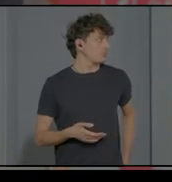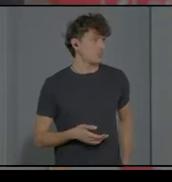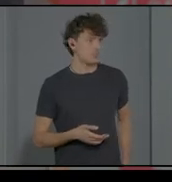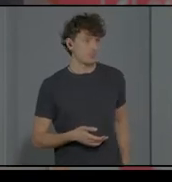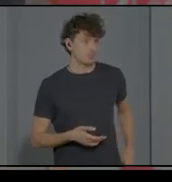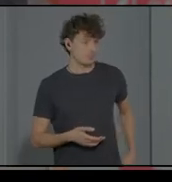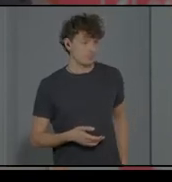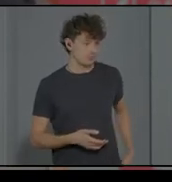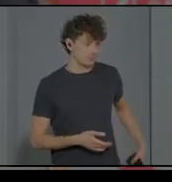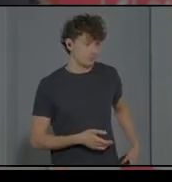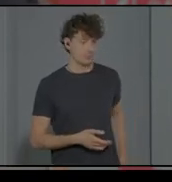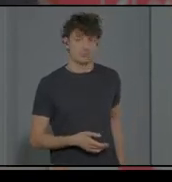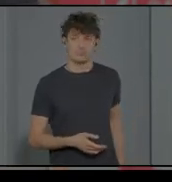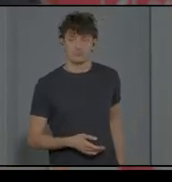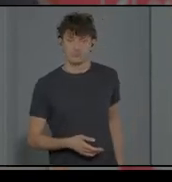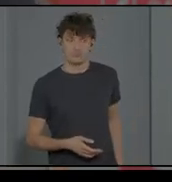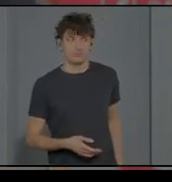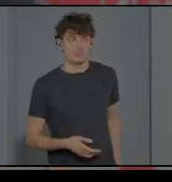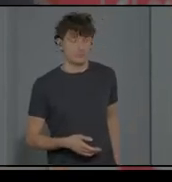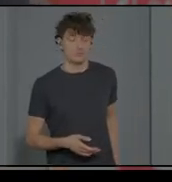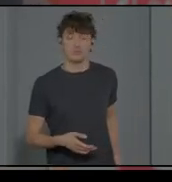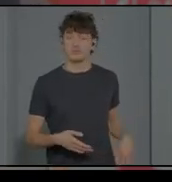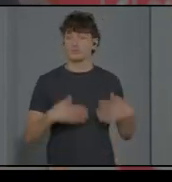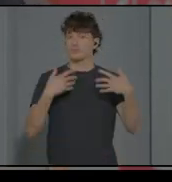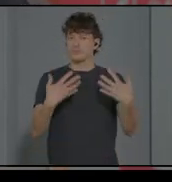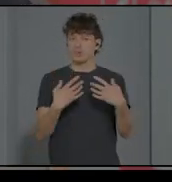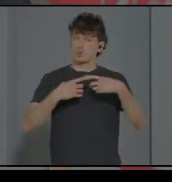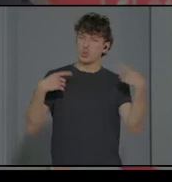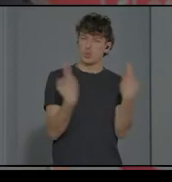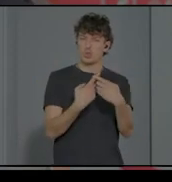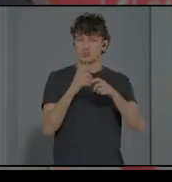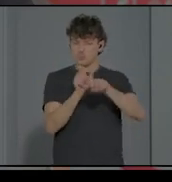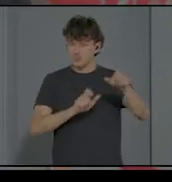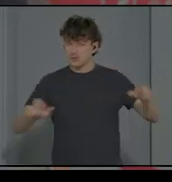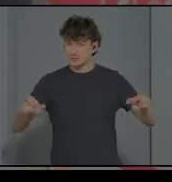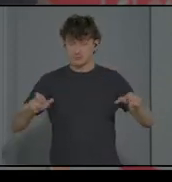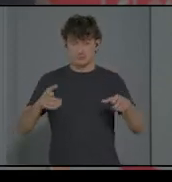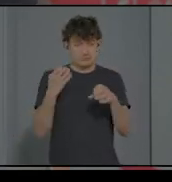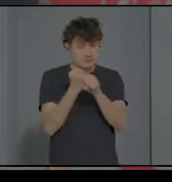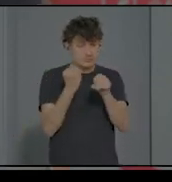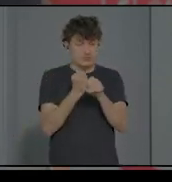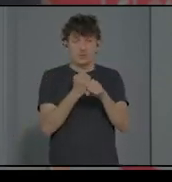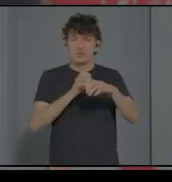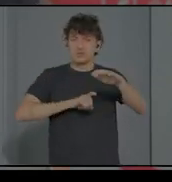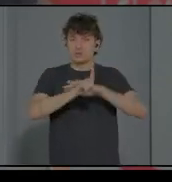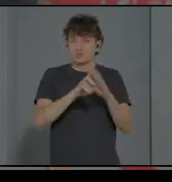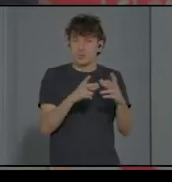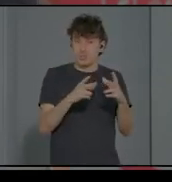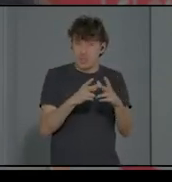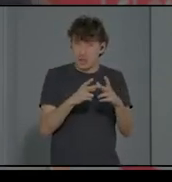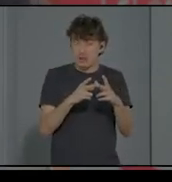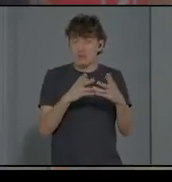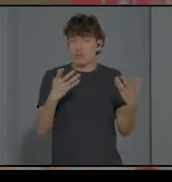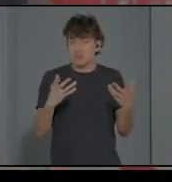Todos los que se dedican a desarrollo social, a desarrollo clínico, un concetto molto molto en mi importante